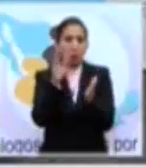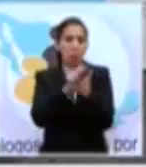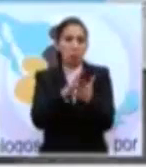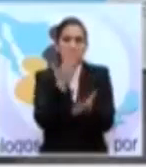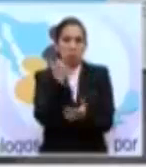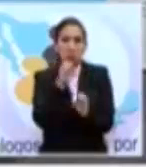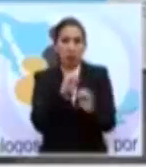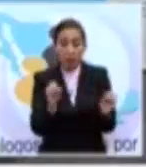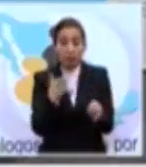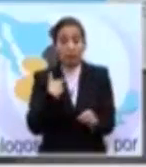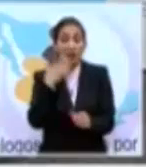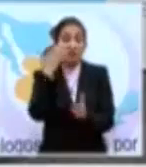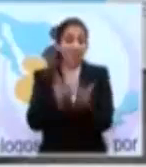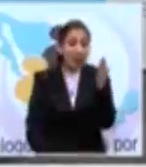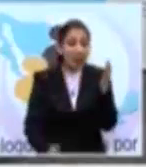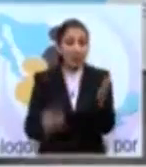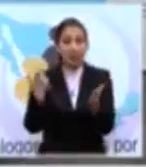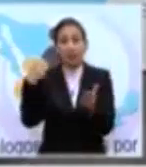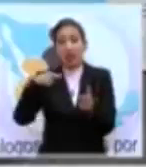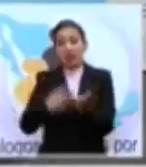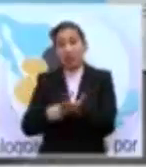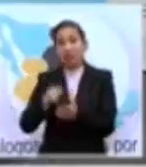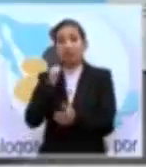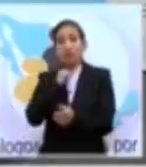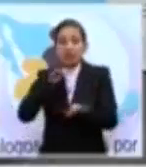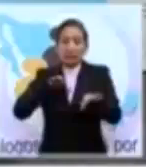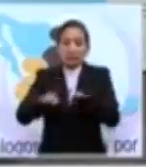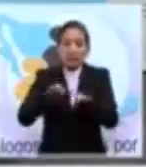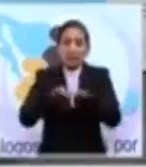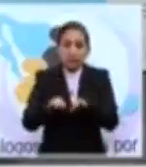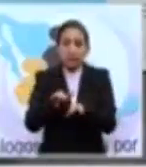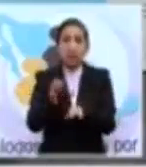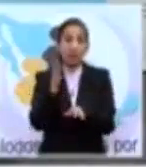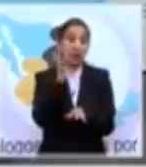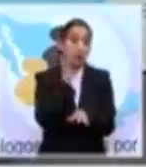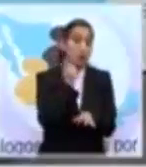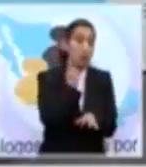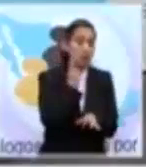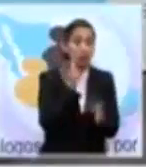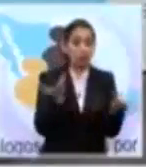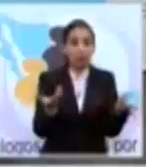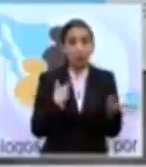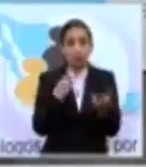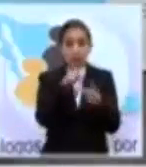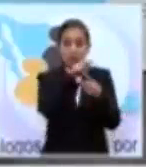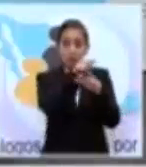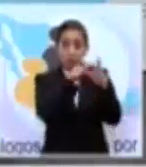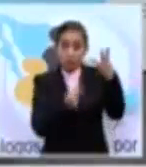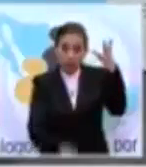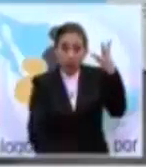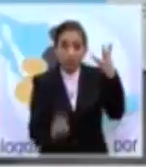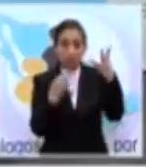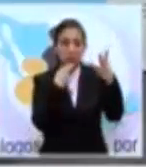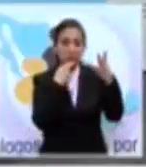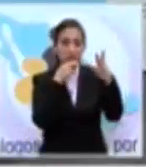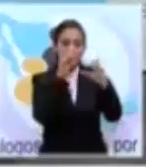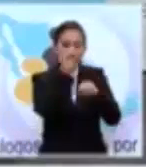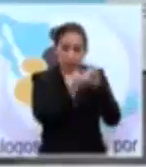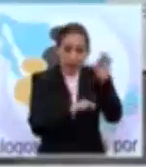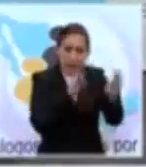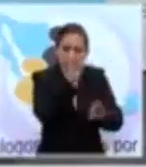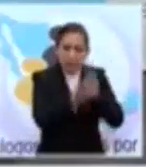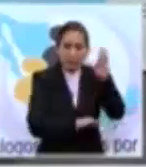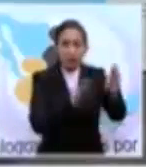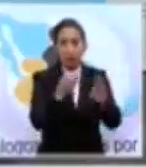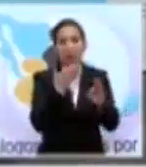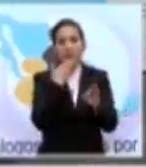tarea pendiente en el Senado y en la Cámara de Diputados, y creo que si atendemos estos tres factores nos van a permitir lograr una mayor movilidad